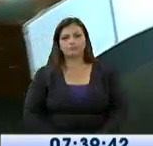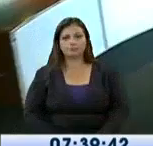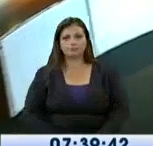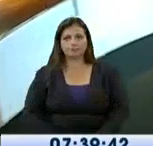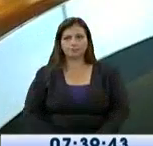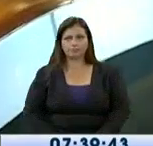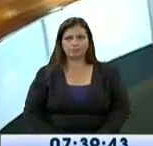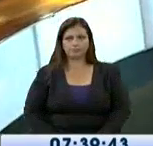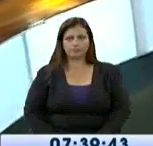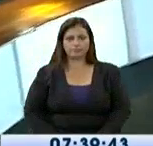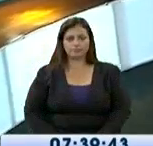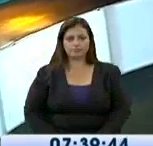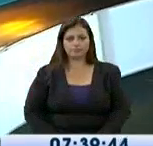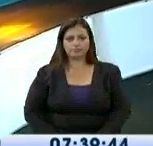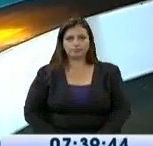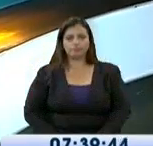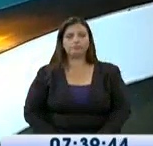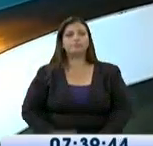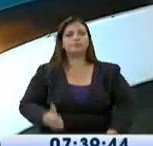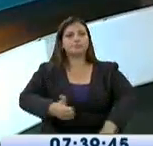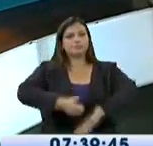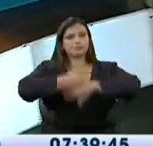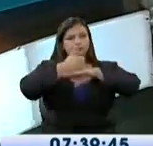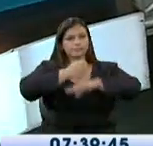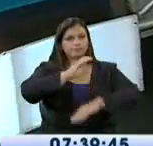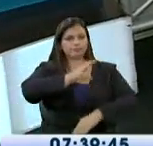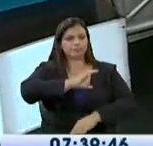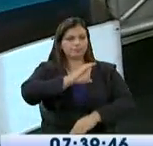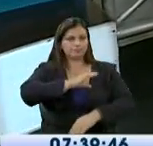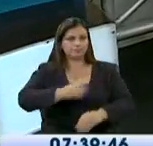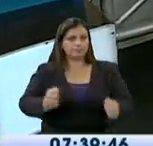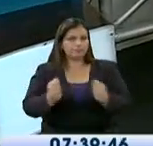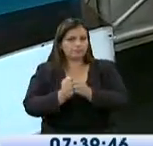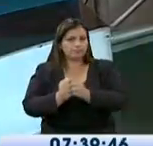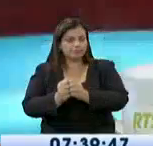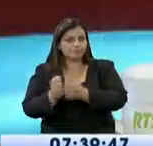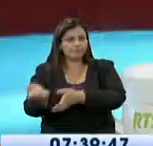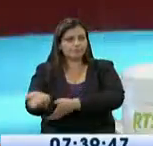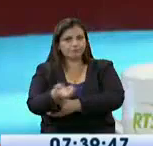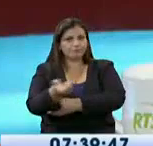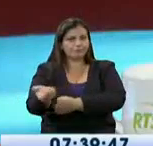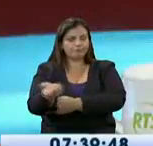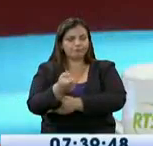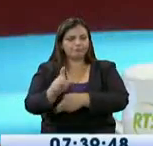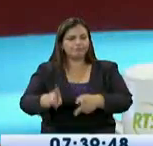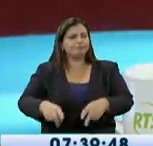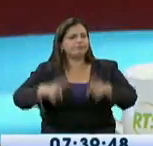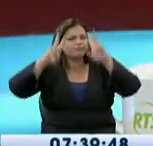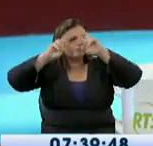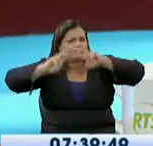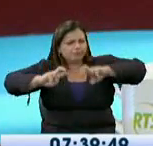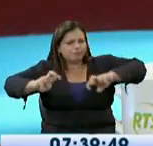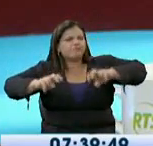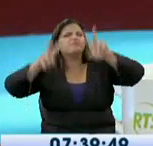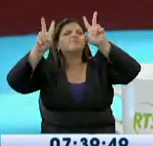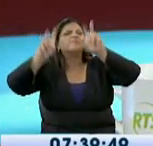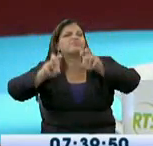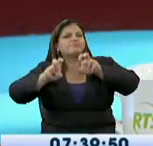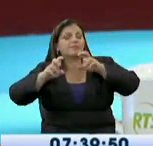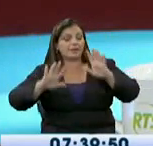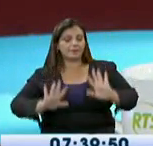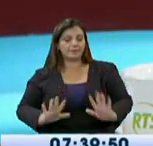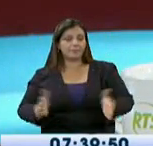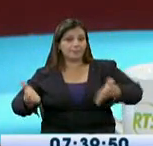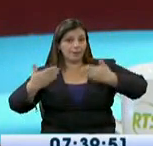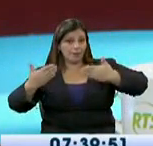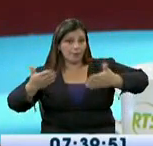De otra parte, las autoridades policiales y el cuerpo de bomberos investigan las causas del incendio registrado en un establecimiento educativo en el